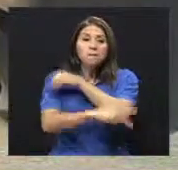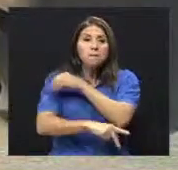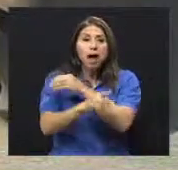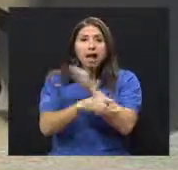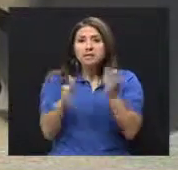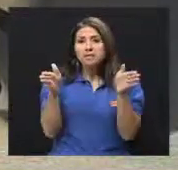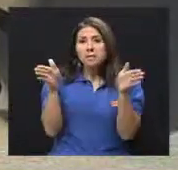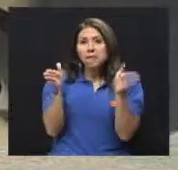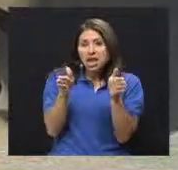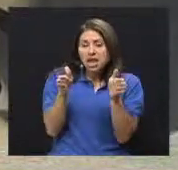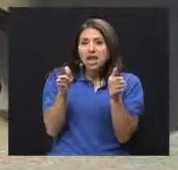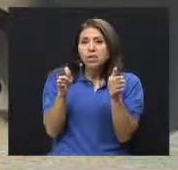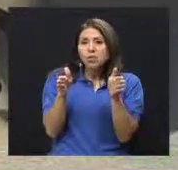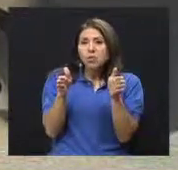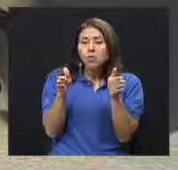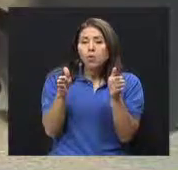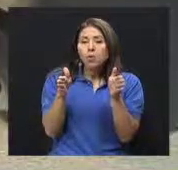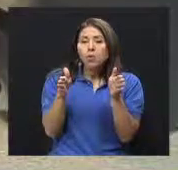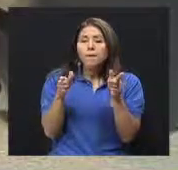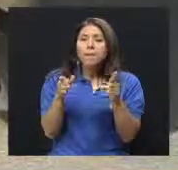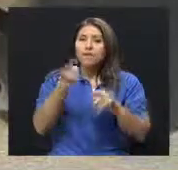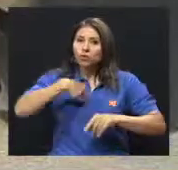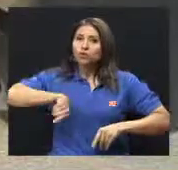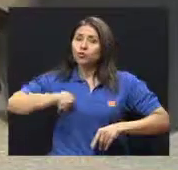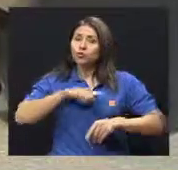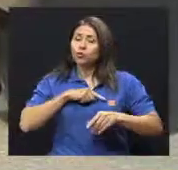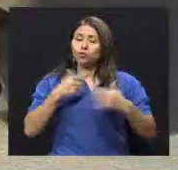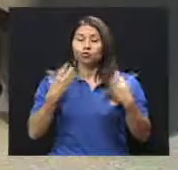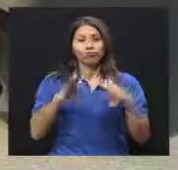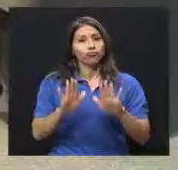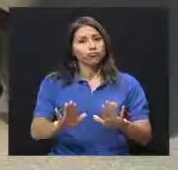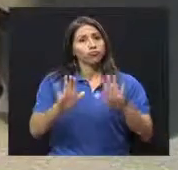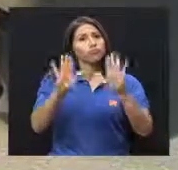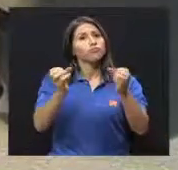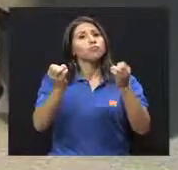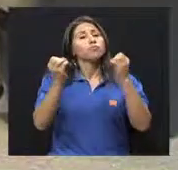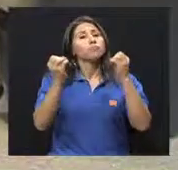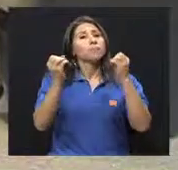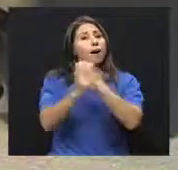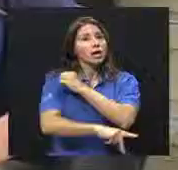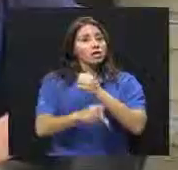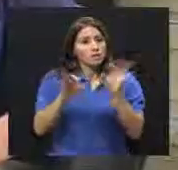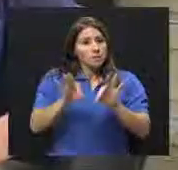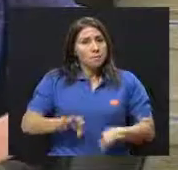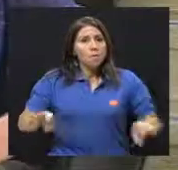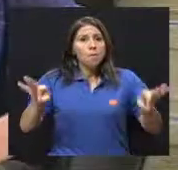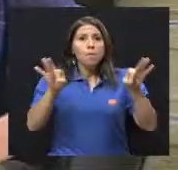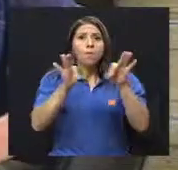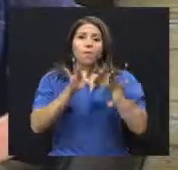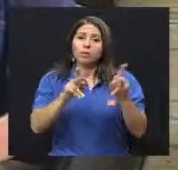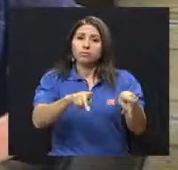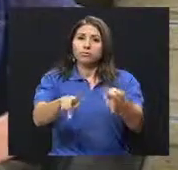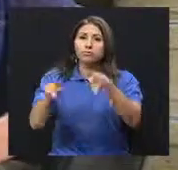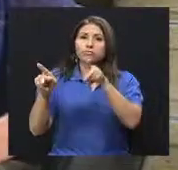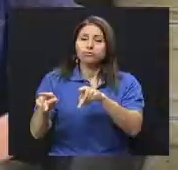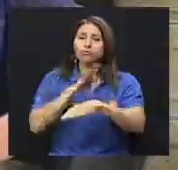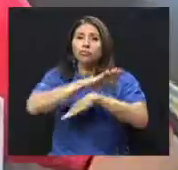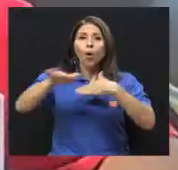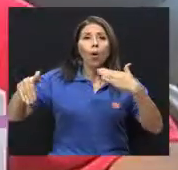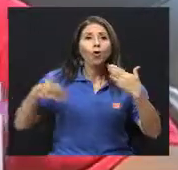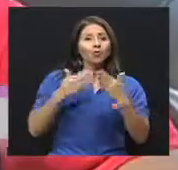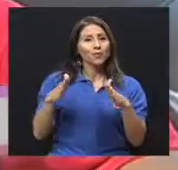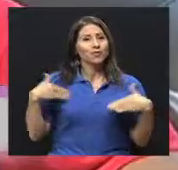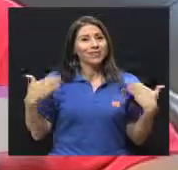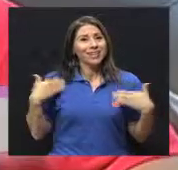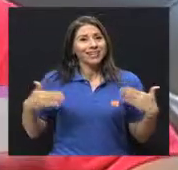pequeño, somos un gran país en población, sí. Porque todos somos felices.